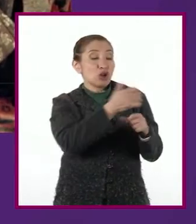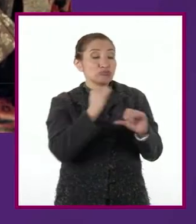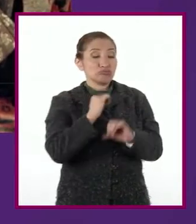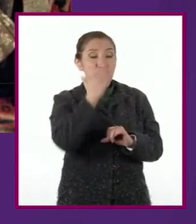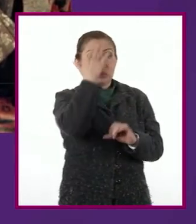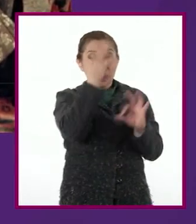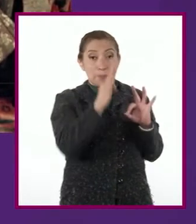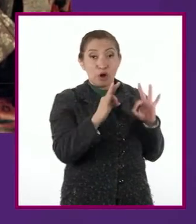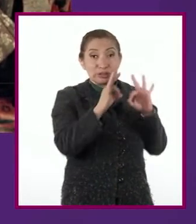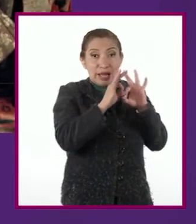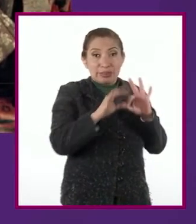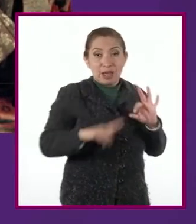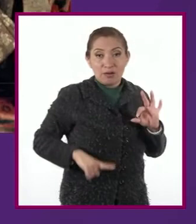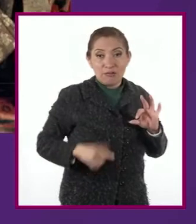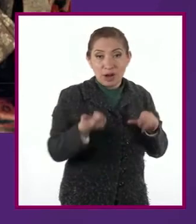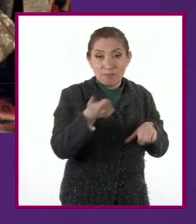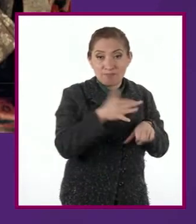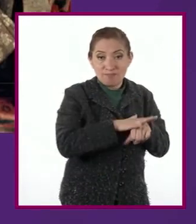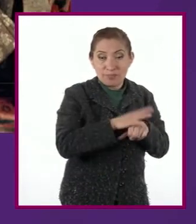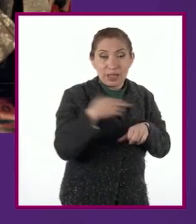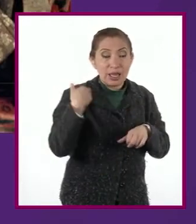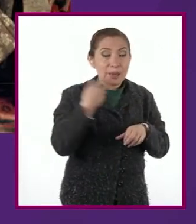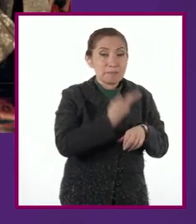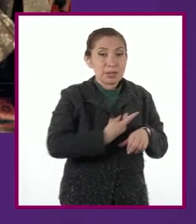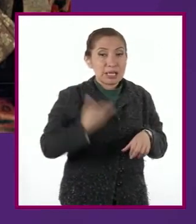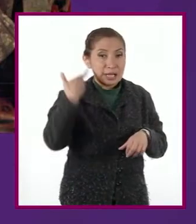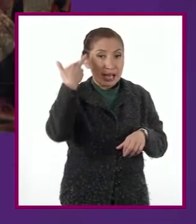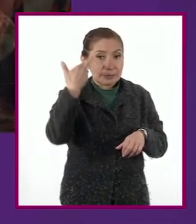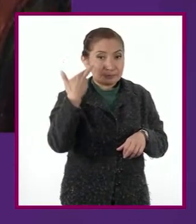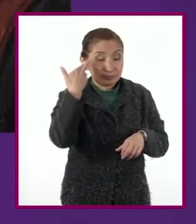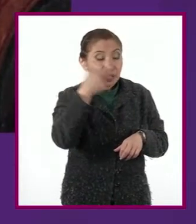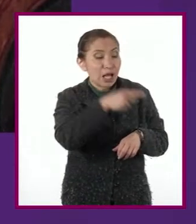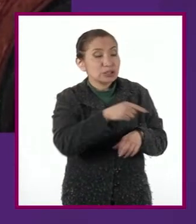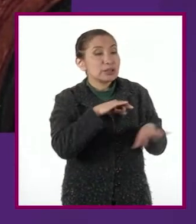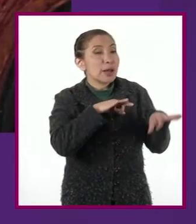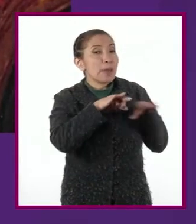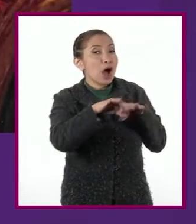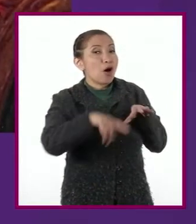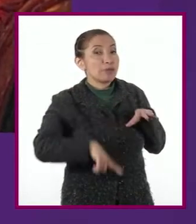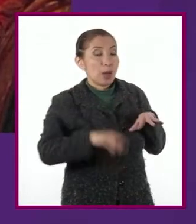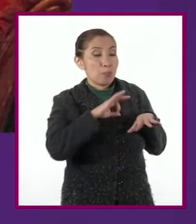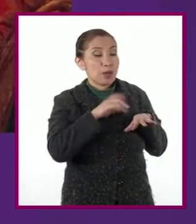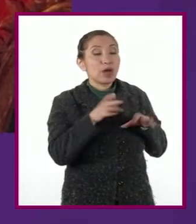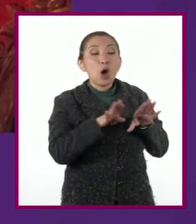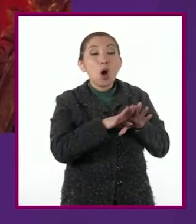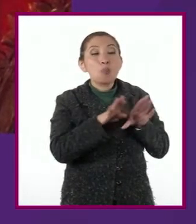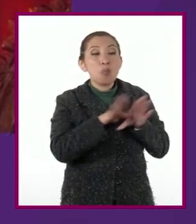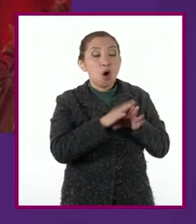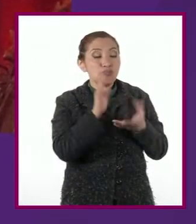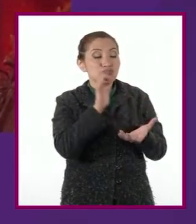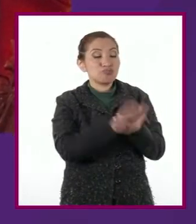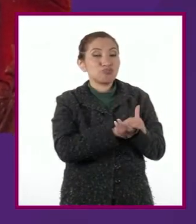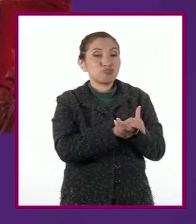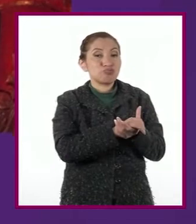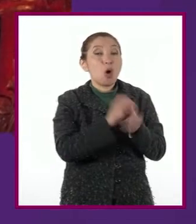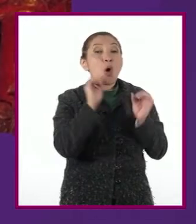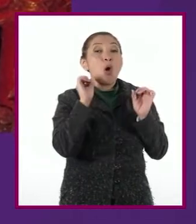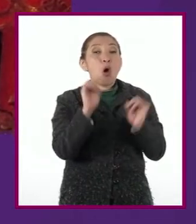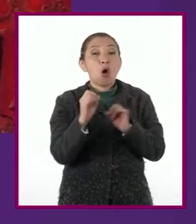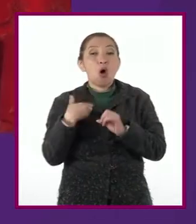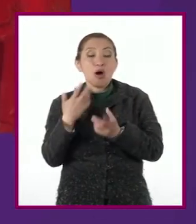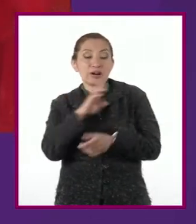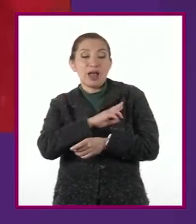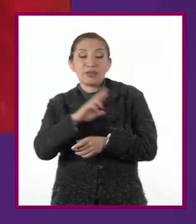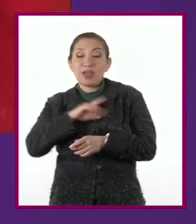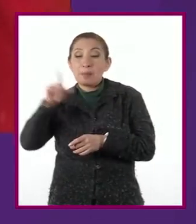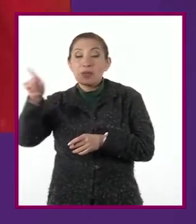cargos importantes en la administración virreinal. Estos cargos se podían adquirir a través del matrimonio o eran